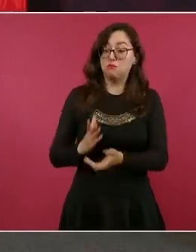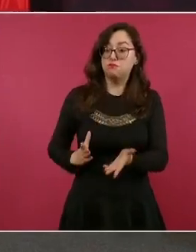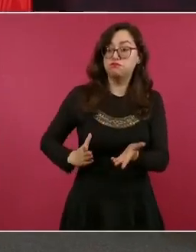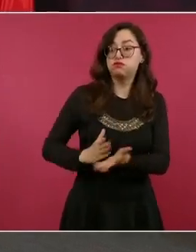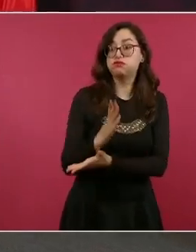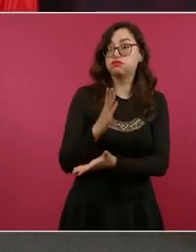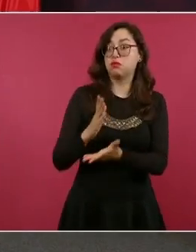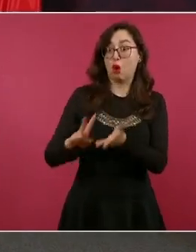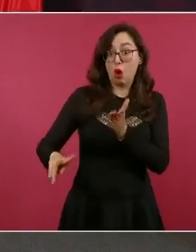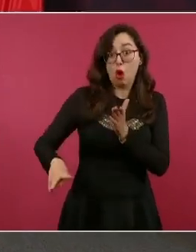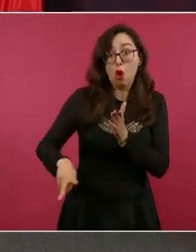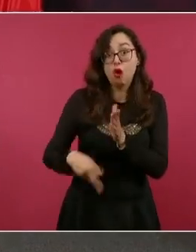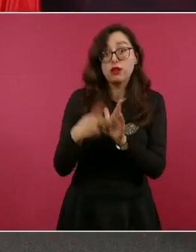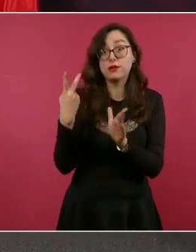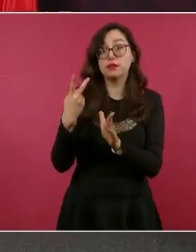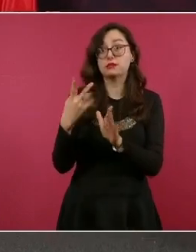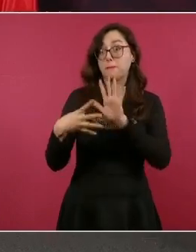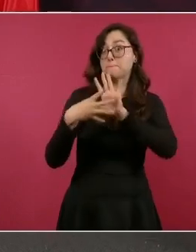pensar bien